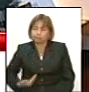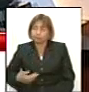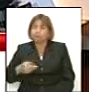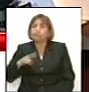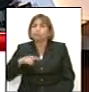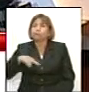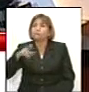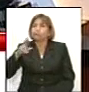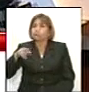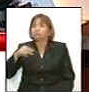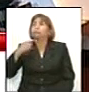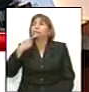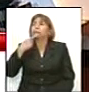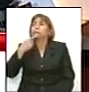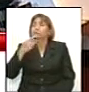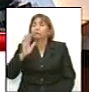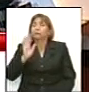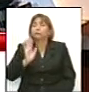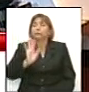locales